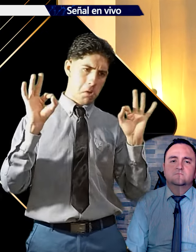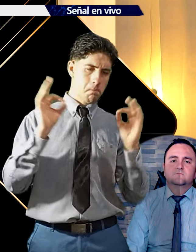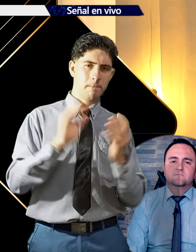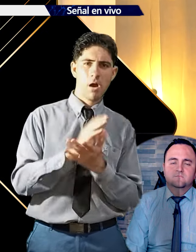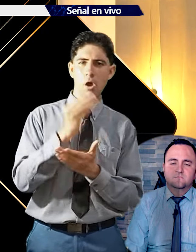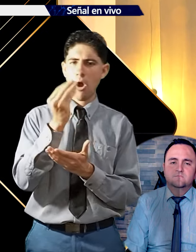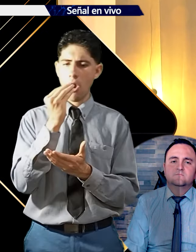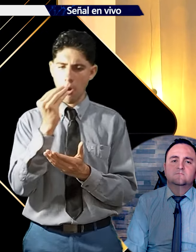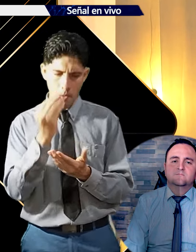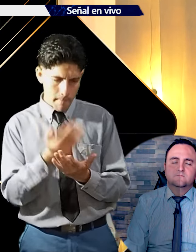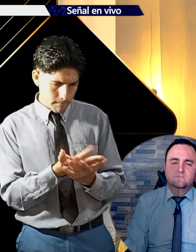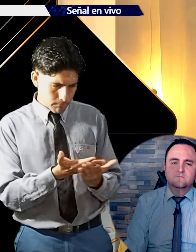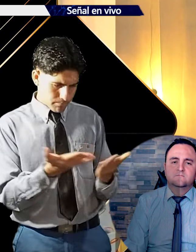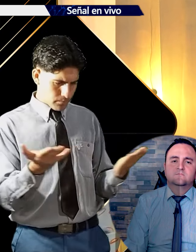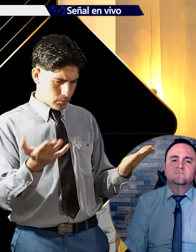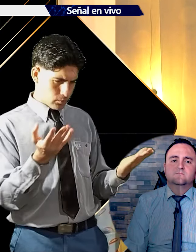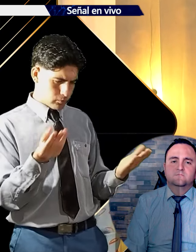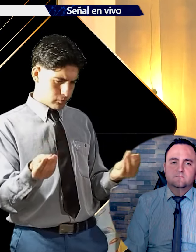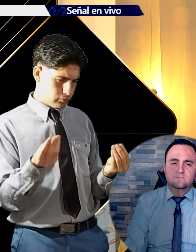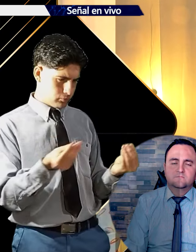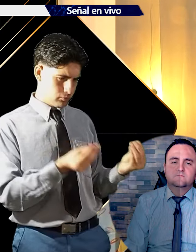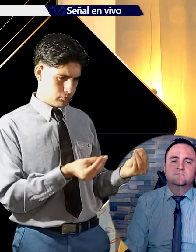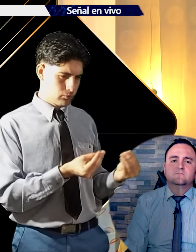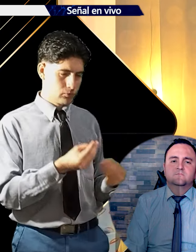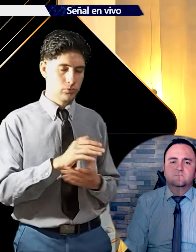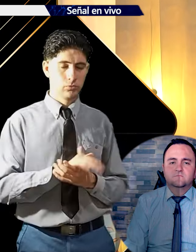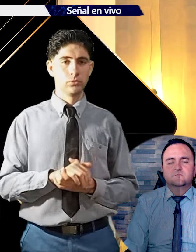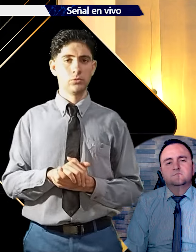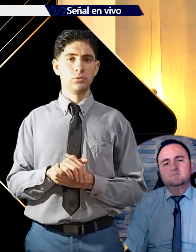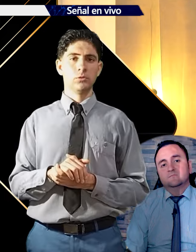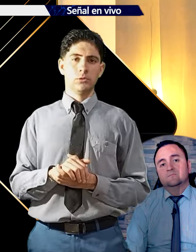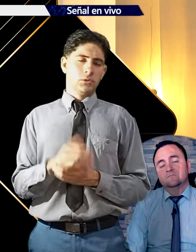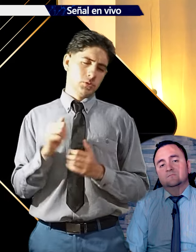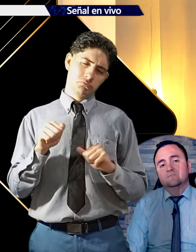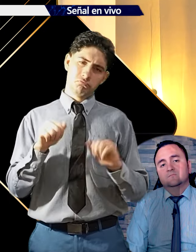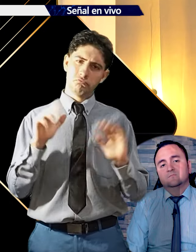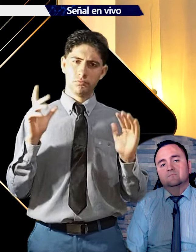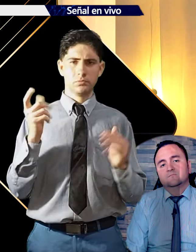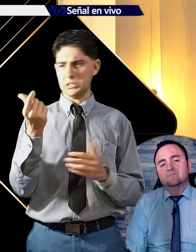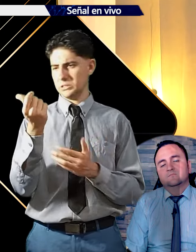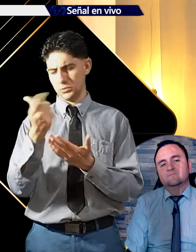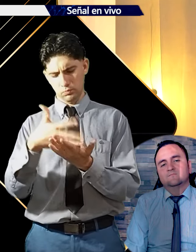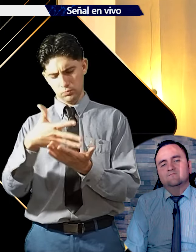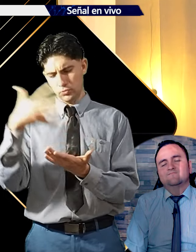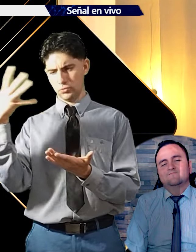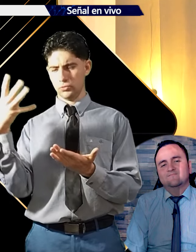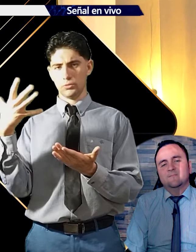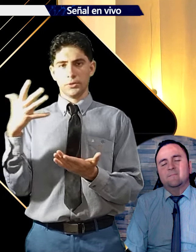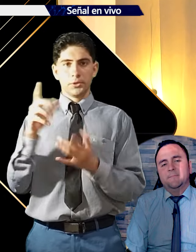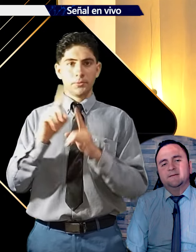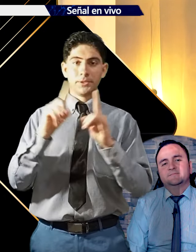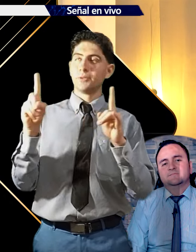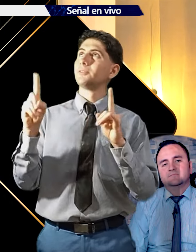de mucha comida, de mucho grano. Puede tener una nevera llena de muchas